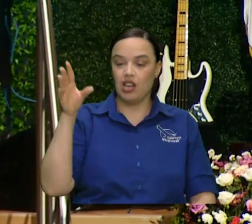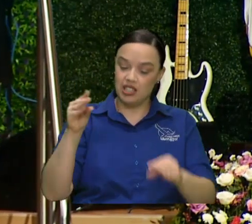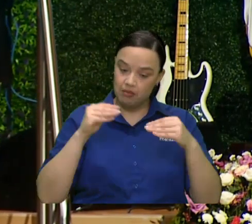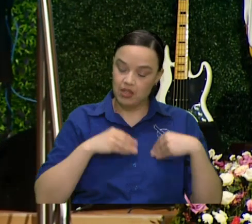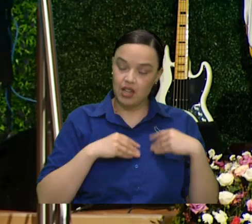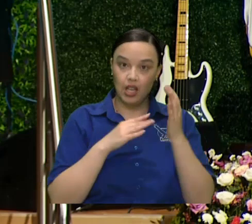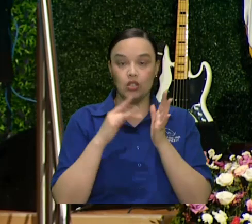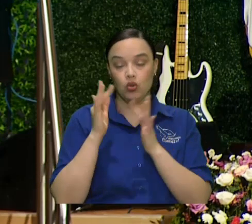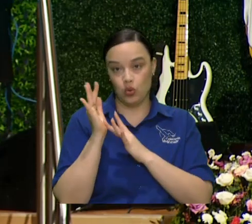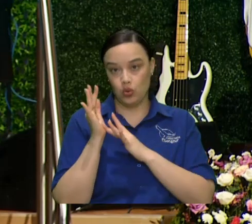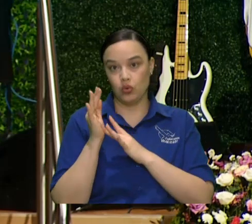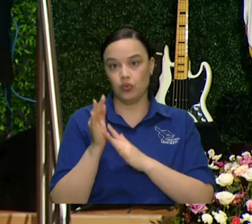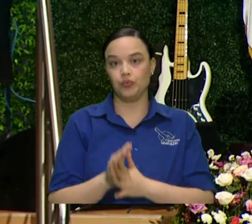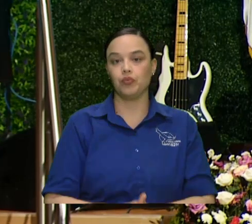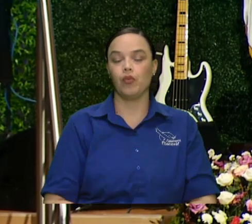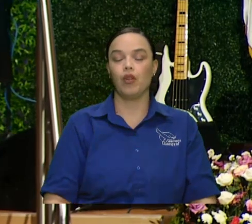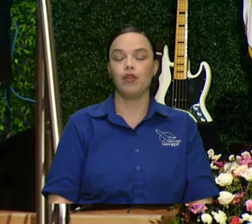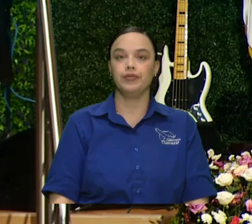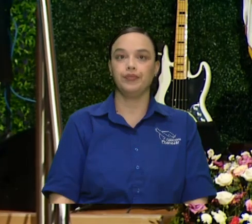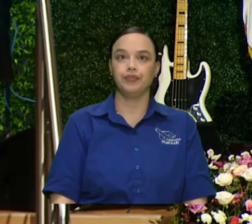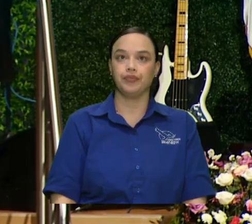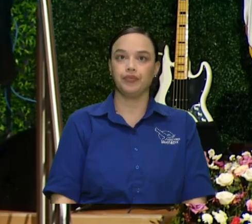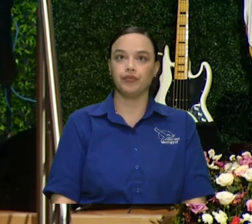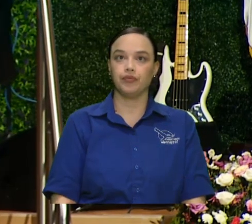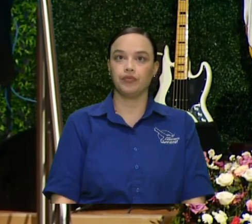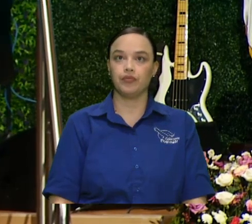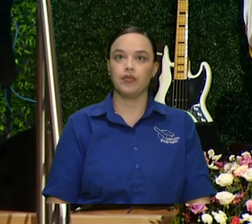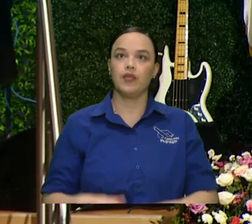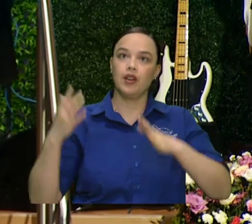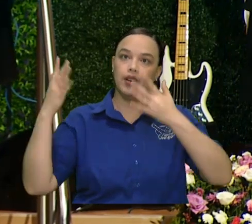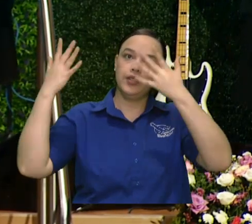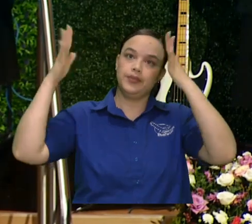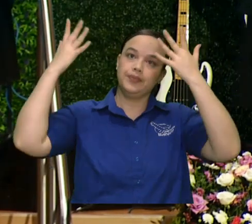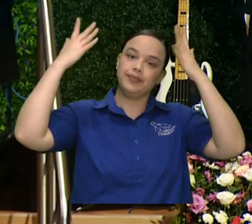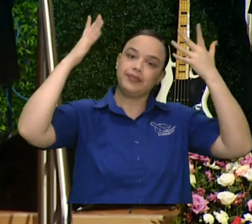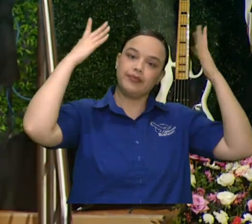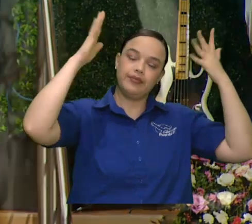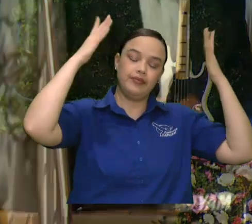no sería buena idea hoy gloria al señor que dios te bendiga